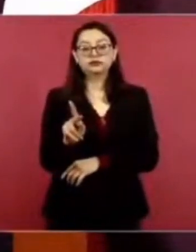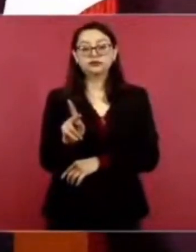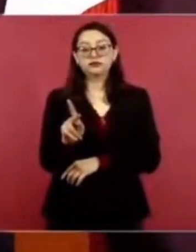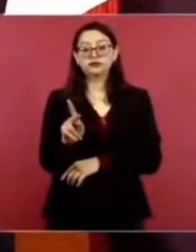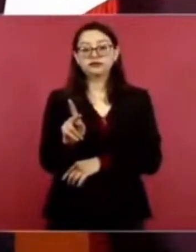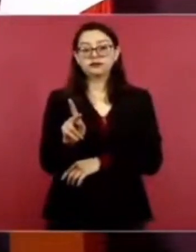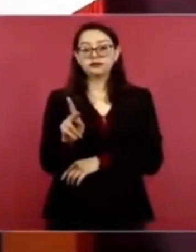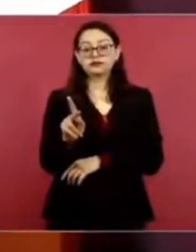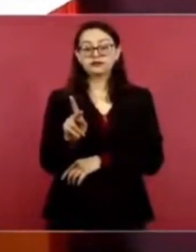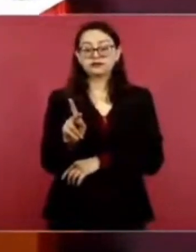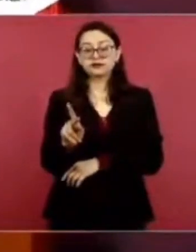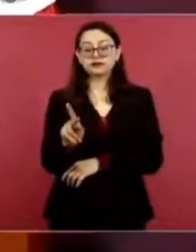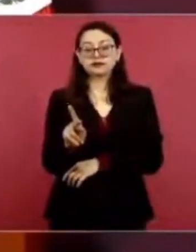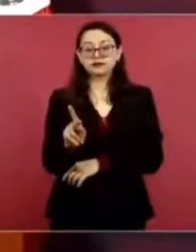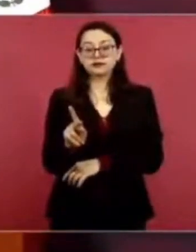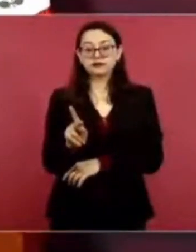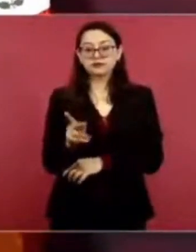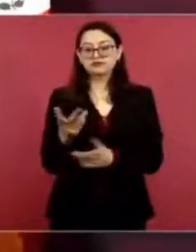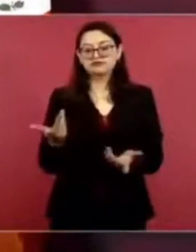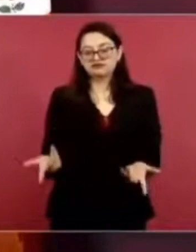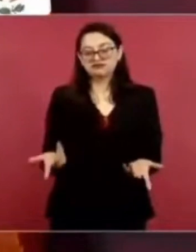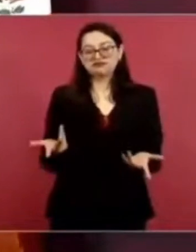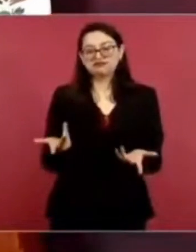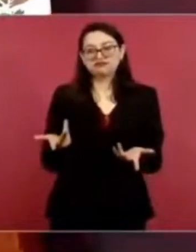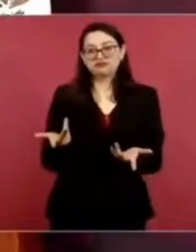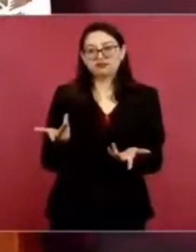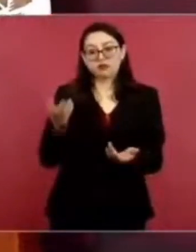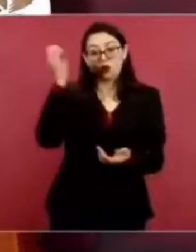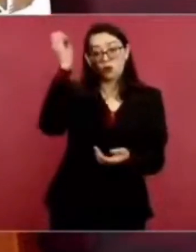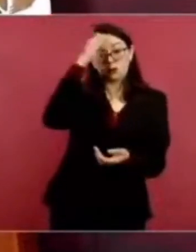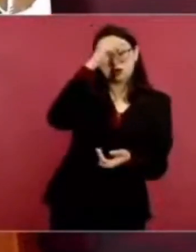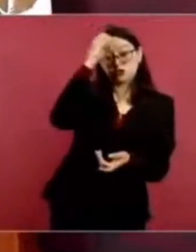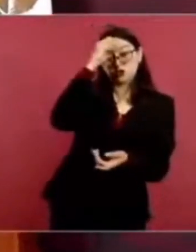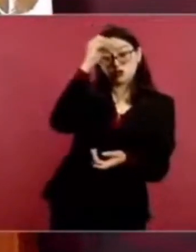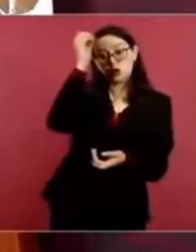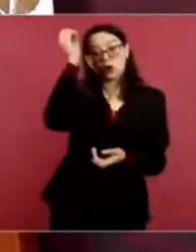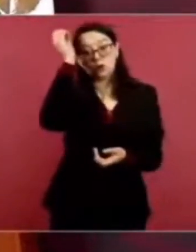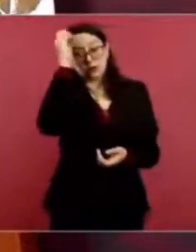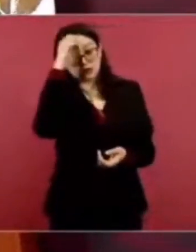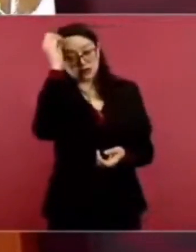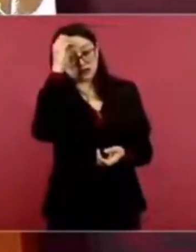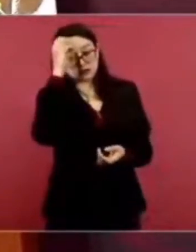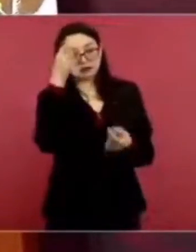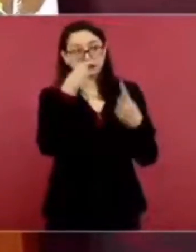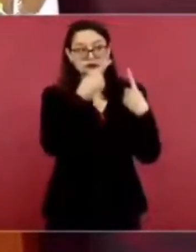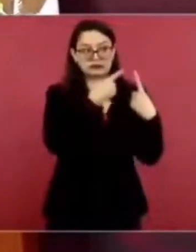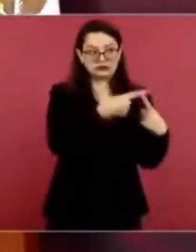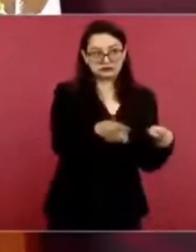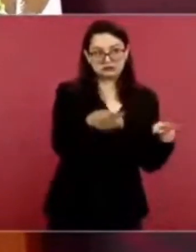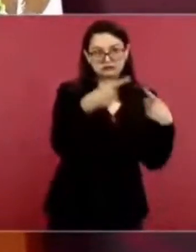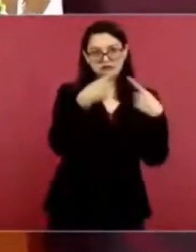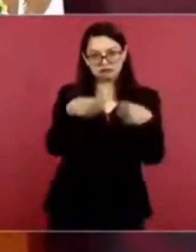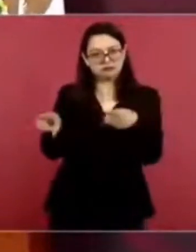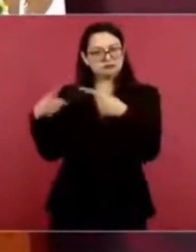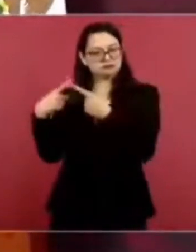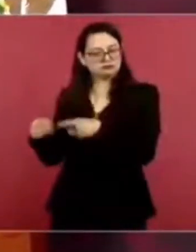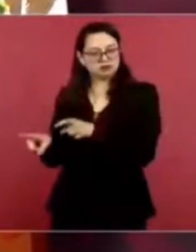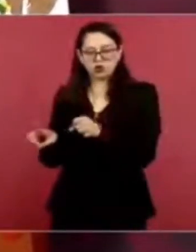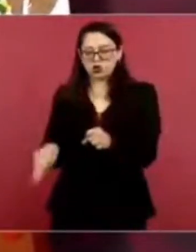hay puntos de vista distintos y eso es válido en una